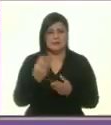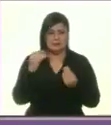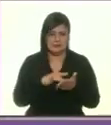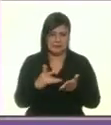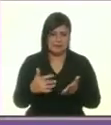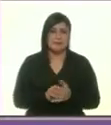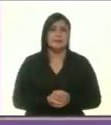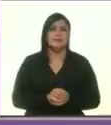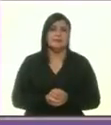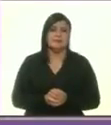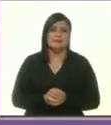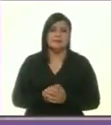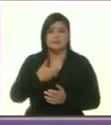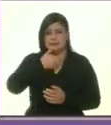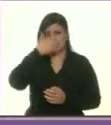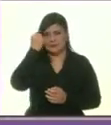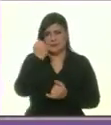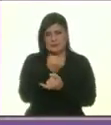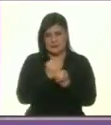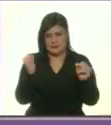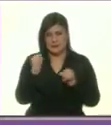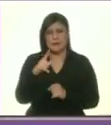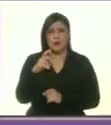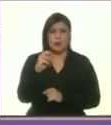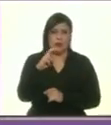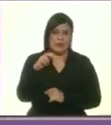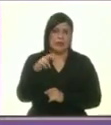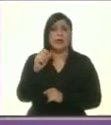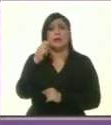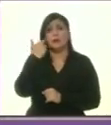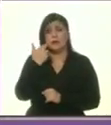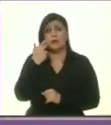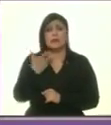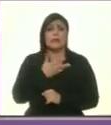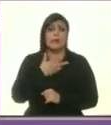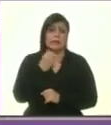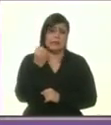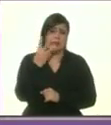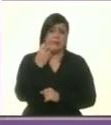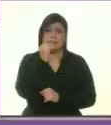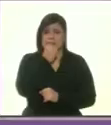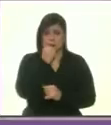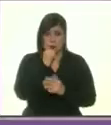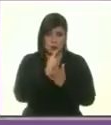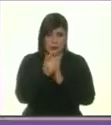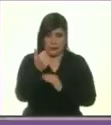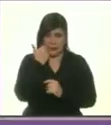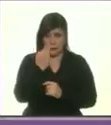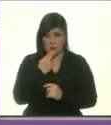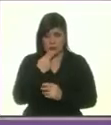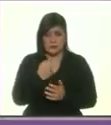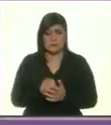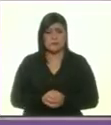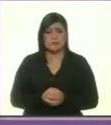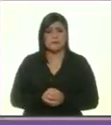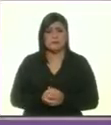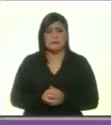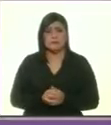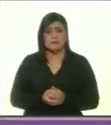gracias candidatas impartido el oren osornio marco rascón usted tiene tres segundos nos gustaría utilizar